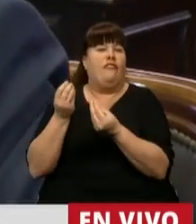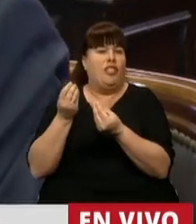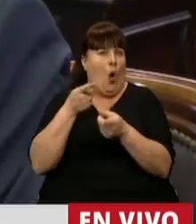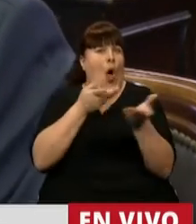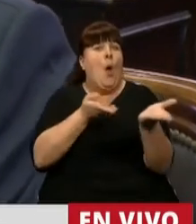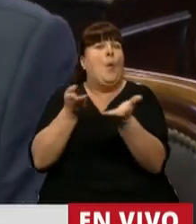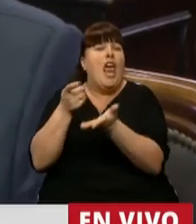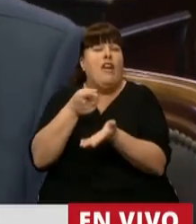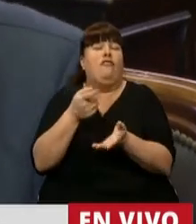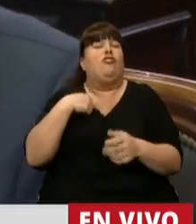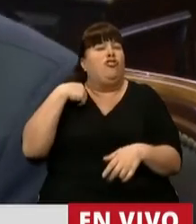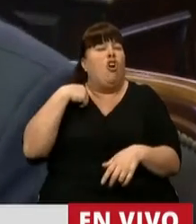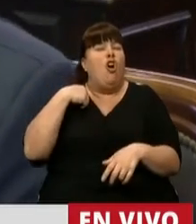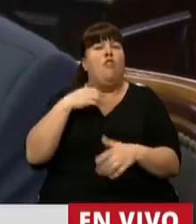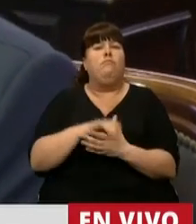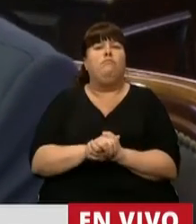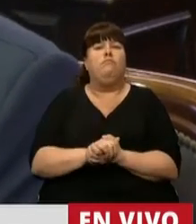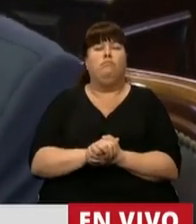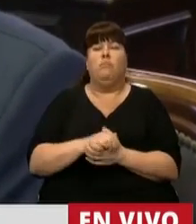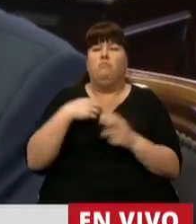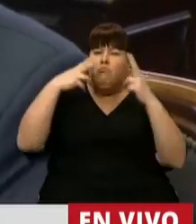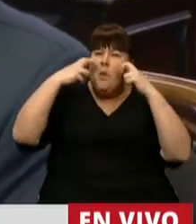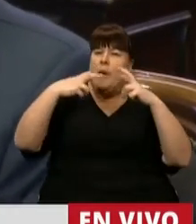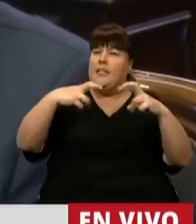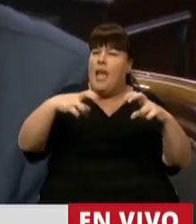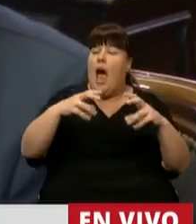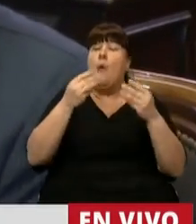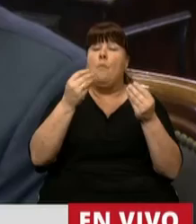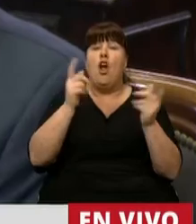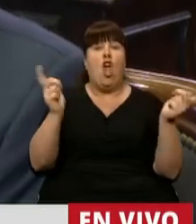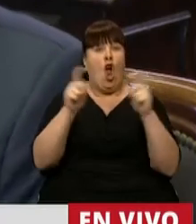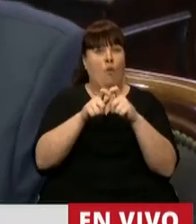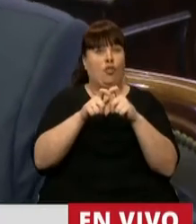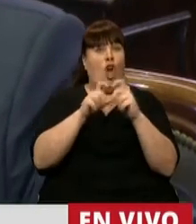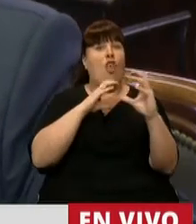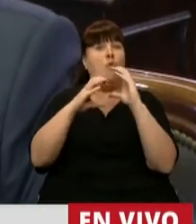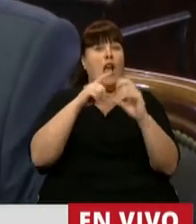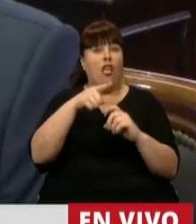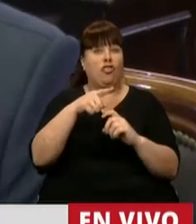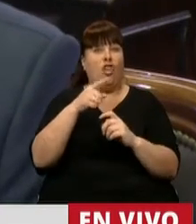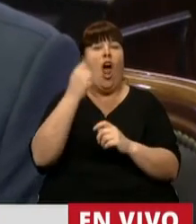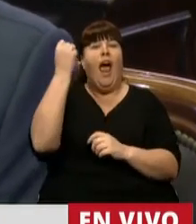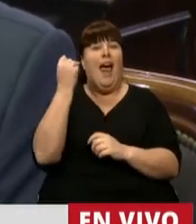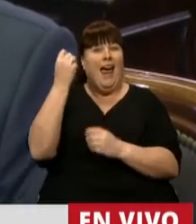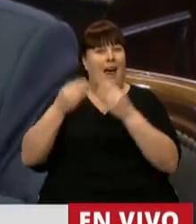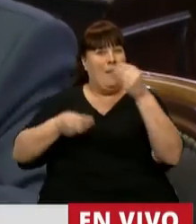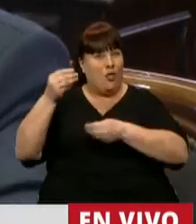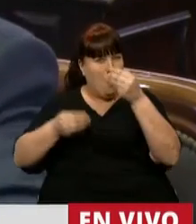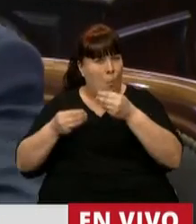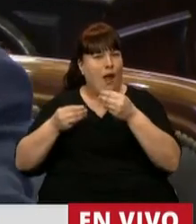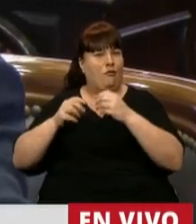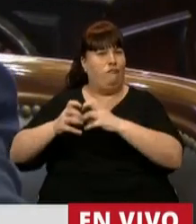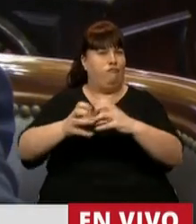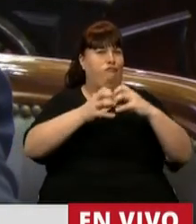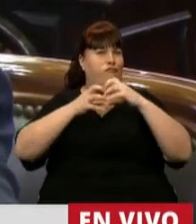Bueno, esos beneficios yo me permití investigar un poco, porque en la Comisión de Comunicaciones y de Hacienda y Presupuesto